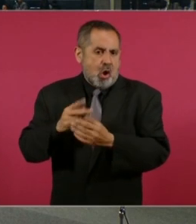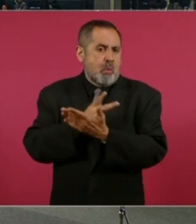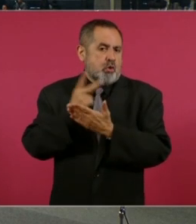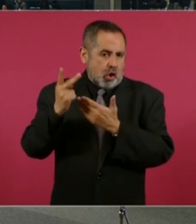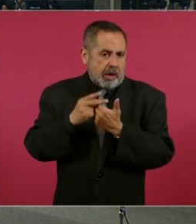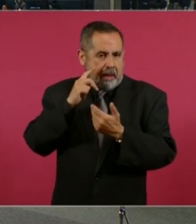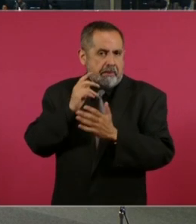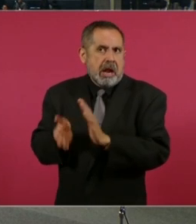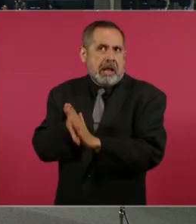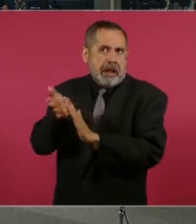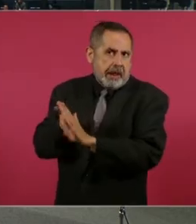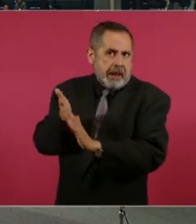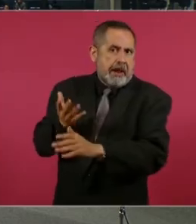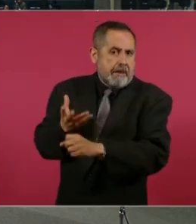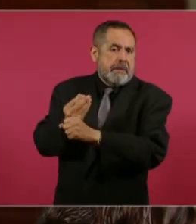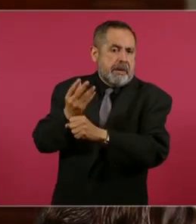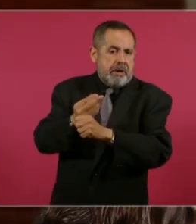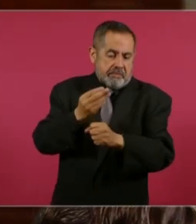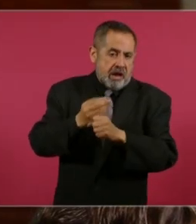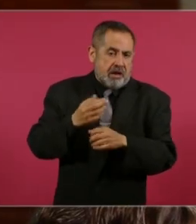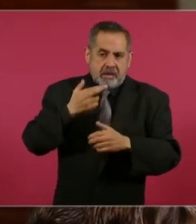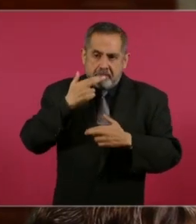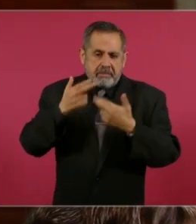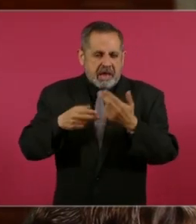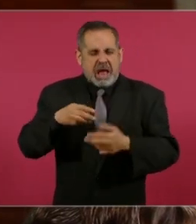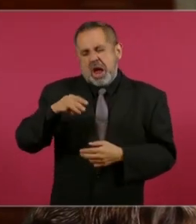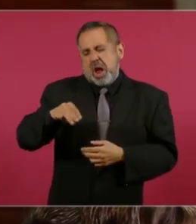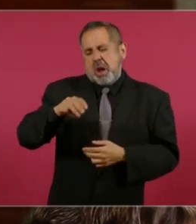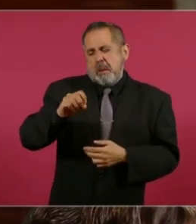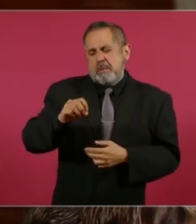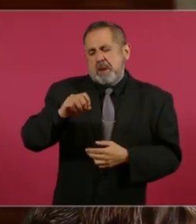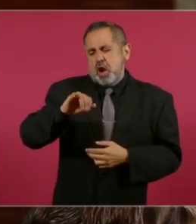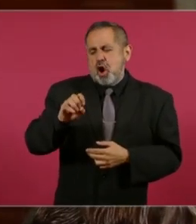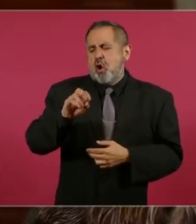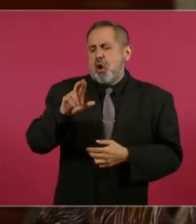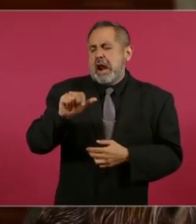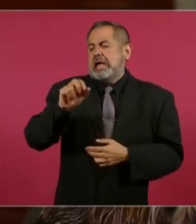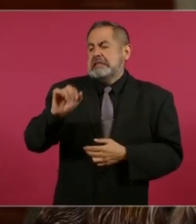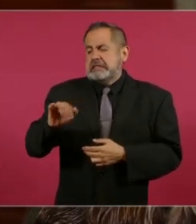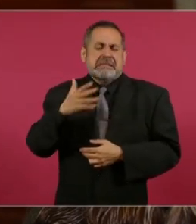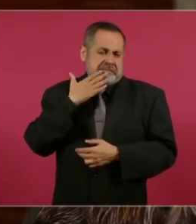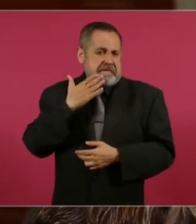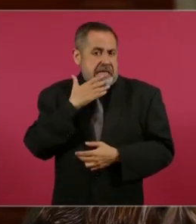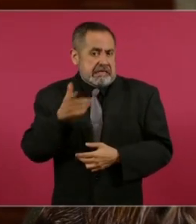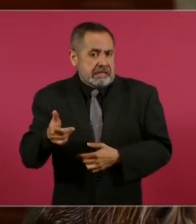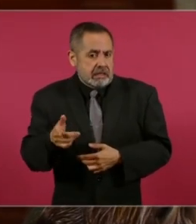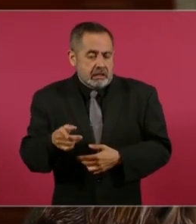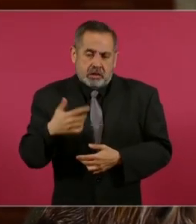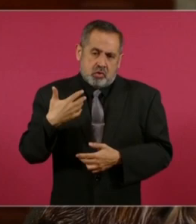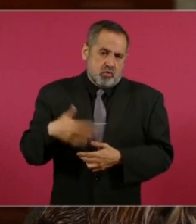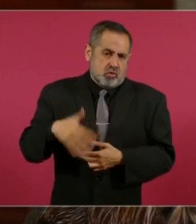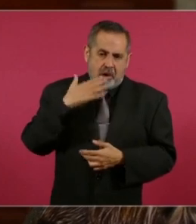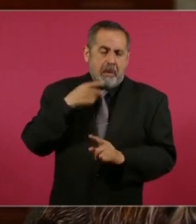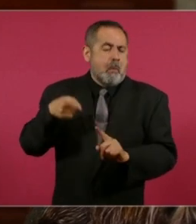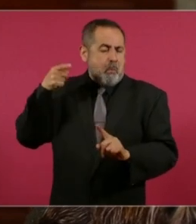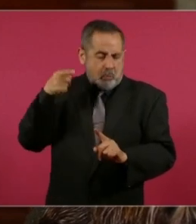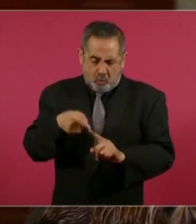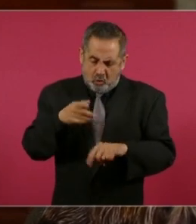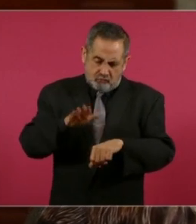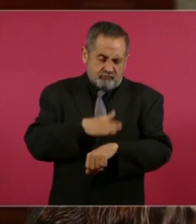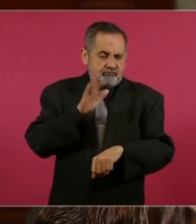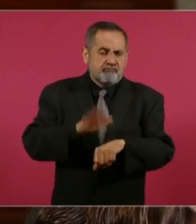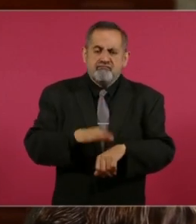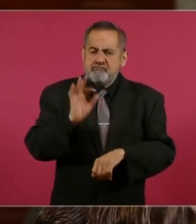de mejoramiento y remodelación como el Mejorace, el cual pues ha sido muy solicitado y se dice que es de los grandes aciertos que tiene